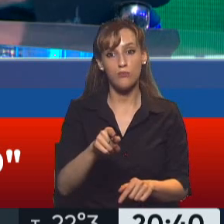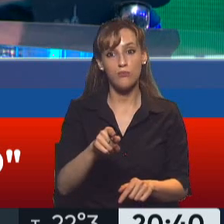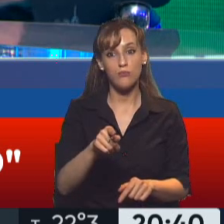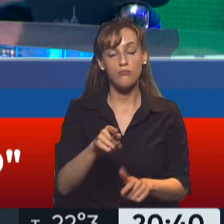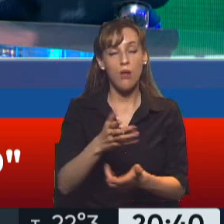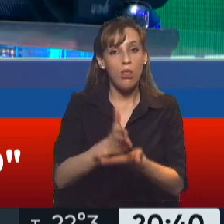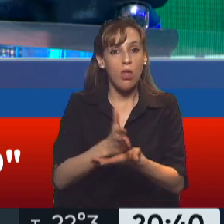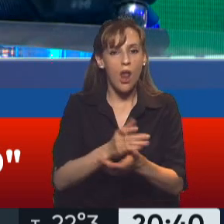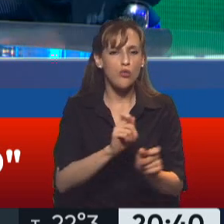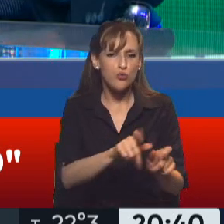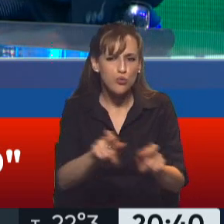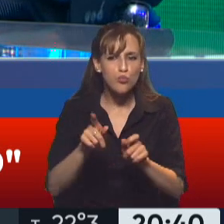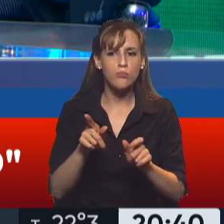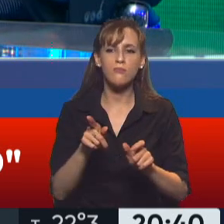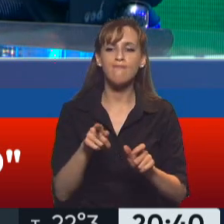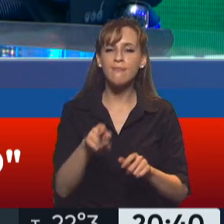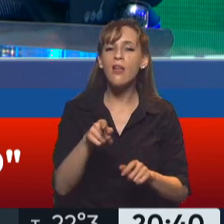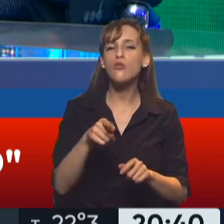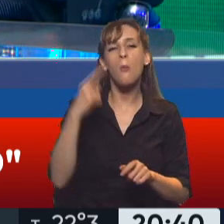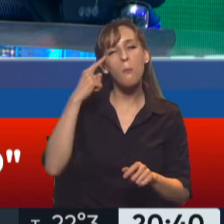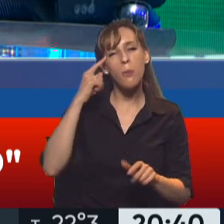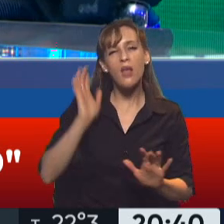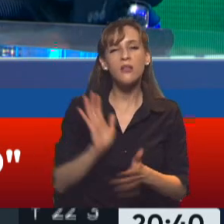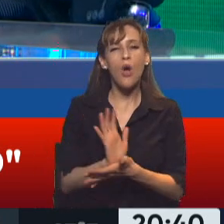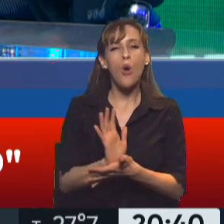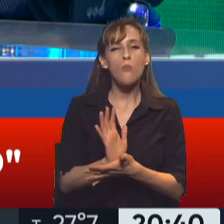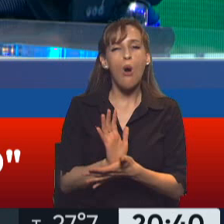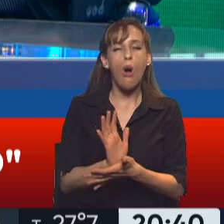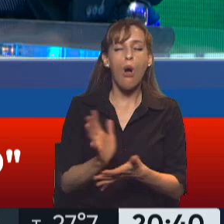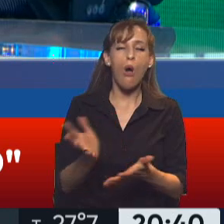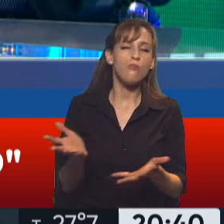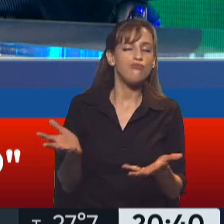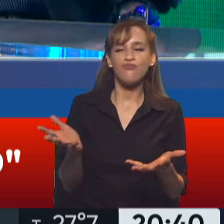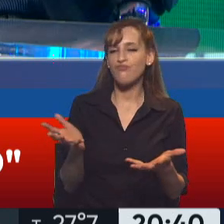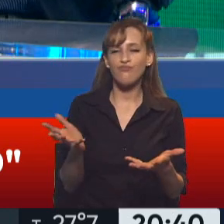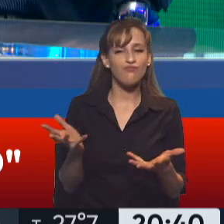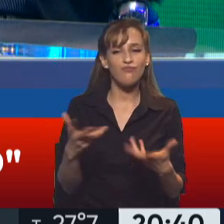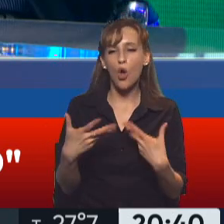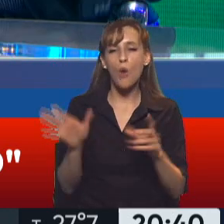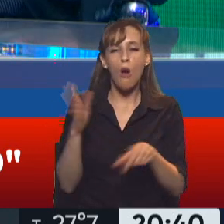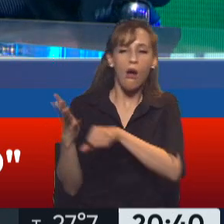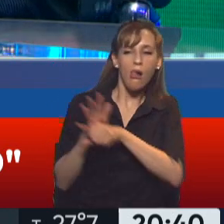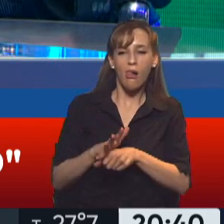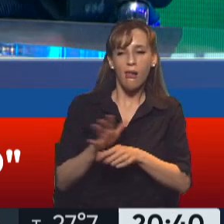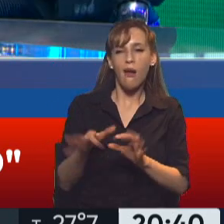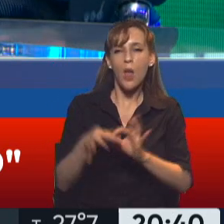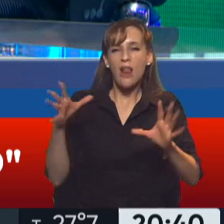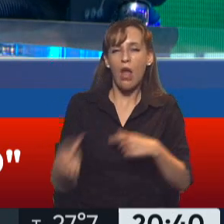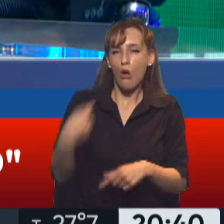supuesto mérito, es algo que lo perciben como una amenaza a esa libertad individual. Una afrenta contra su propia libertad. Y convocan